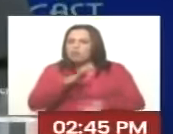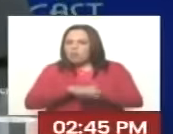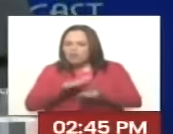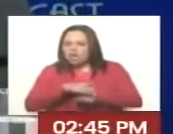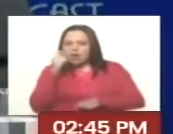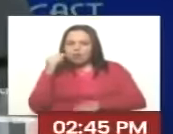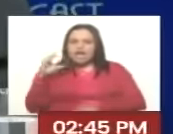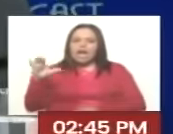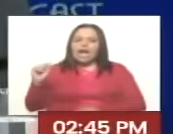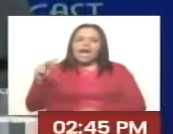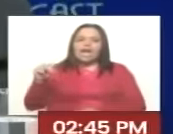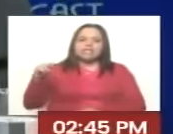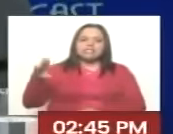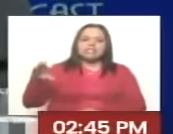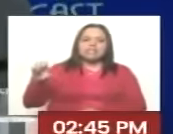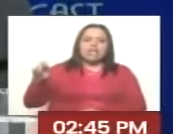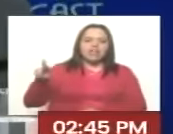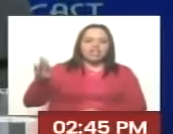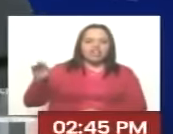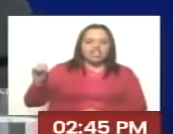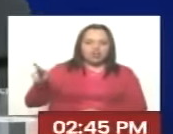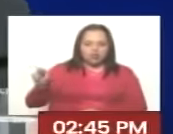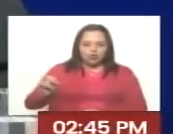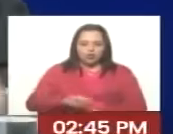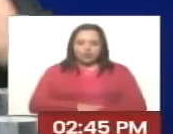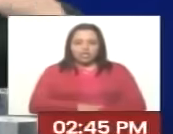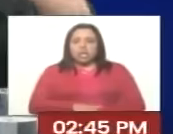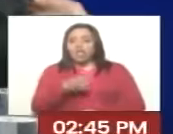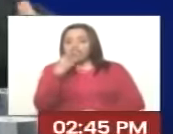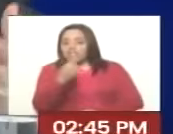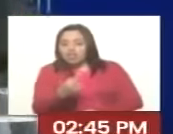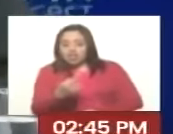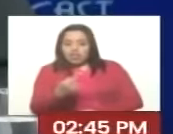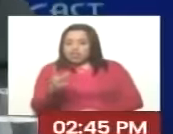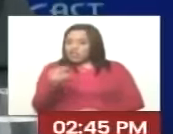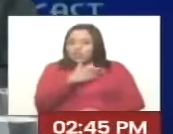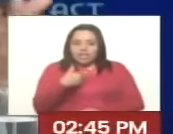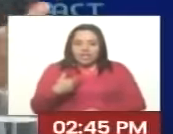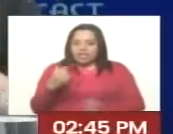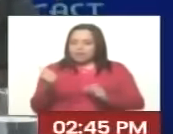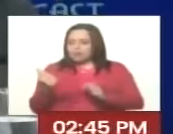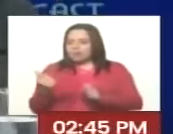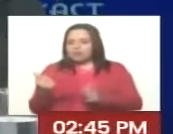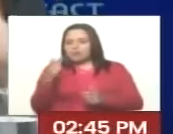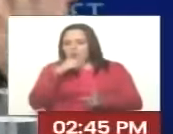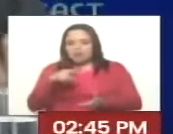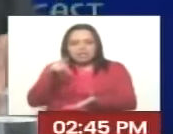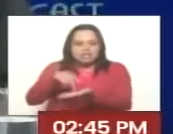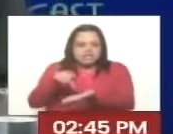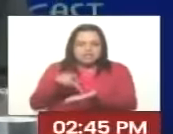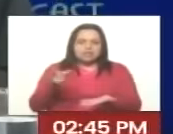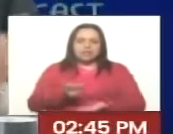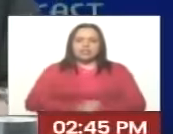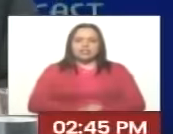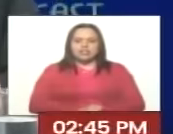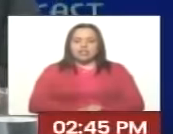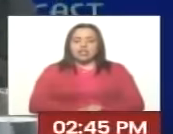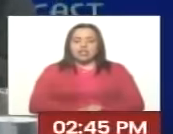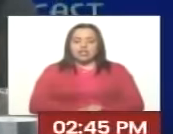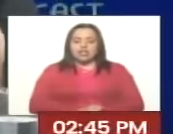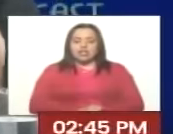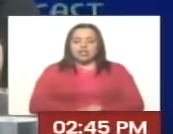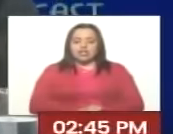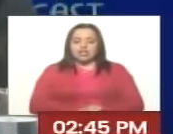Canserbero? Bueno, porque Canserbero le dijo ese día que él no quería que ella apareciera más en ningún concierto de él, que estuviera,